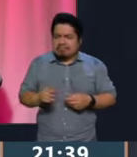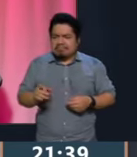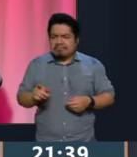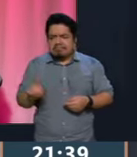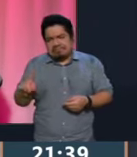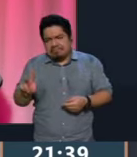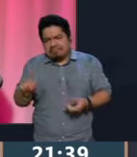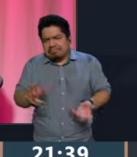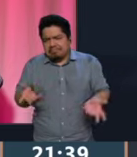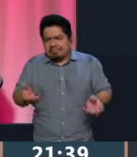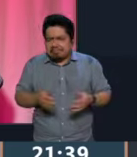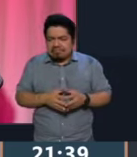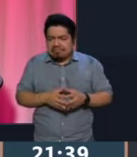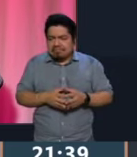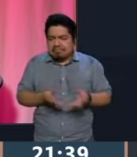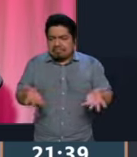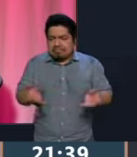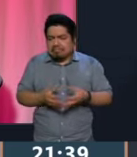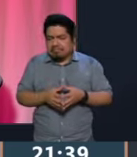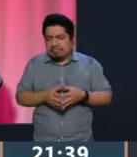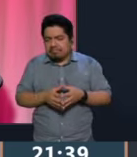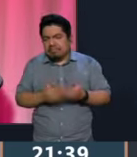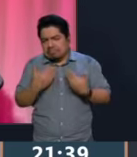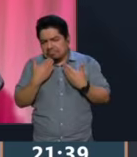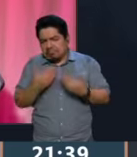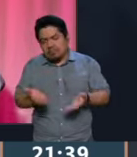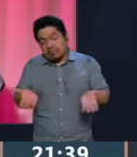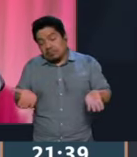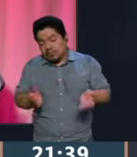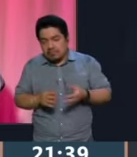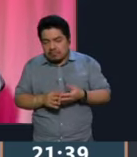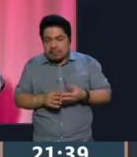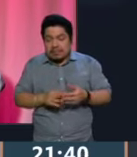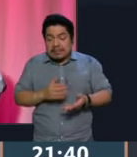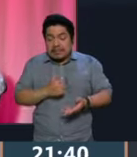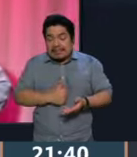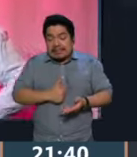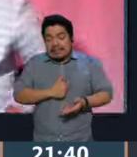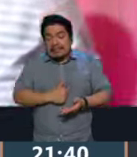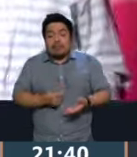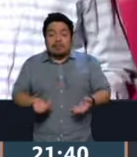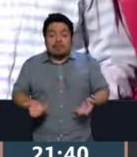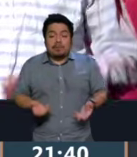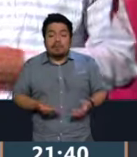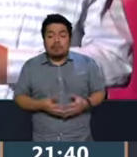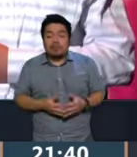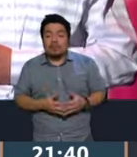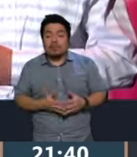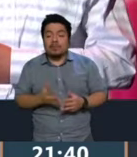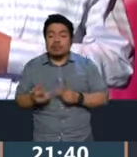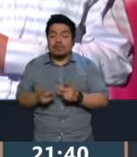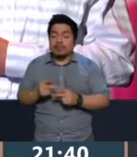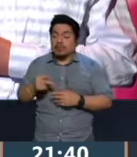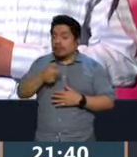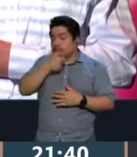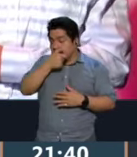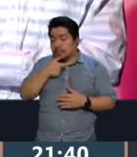o sea, en realidad, y que está bien. A ver, desafortunadamente hemos visto que